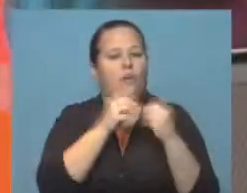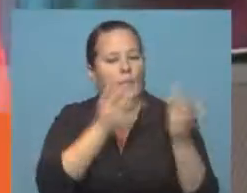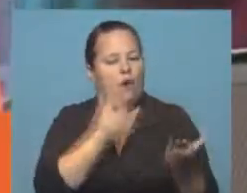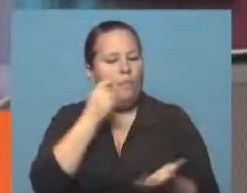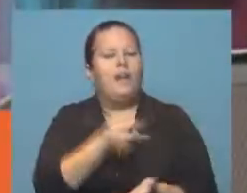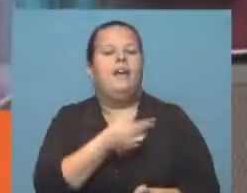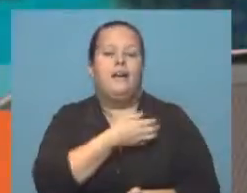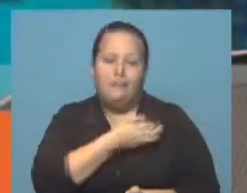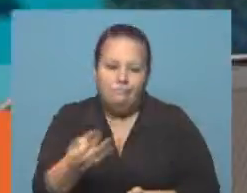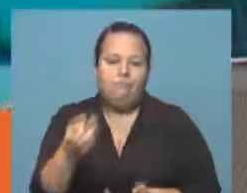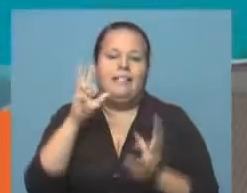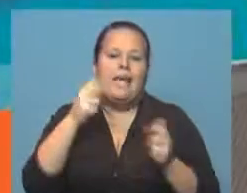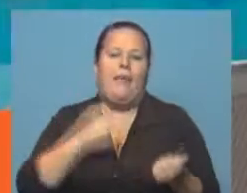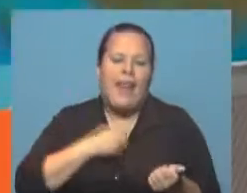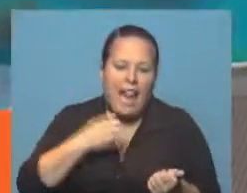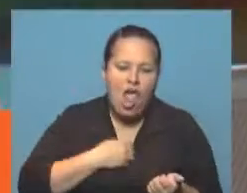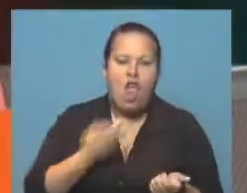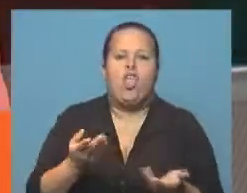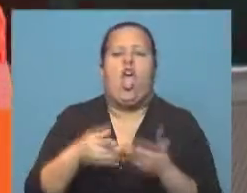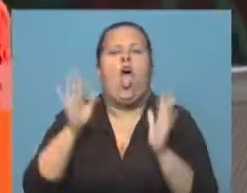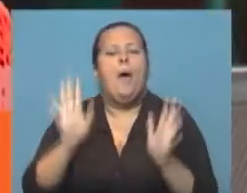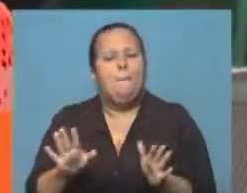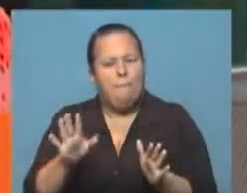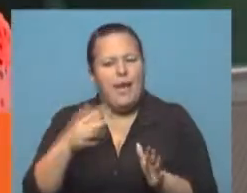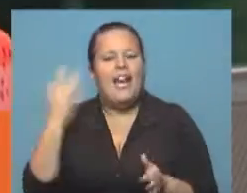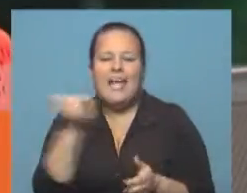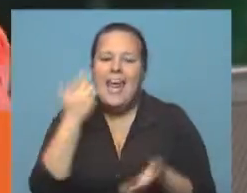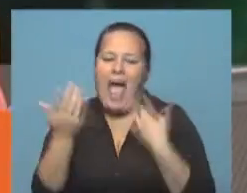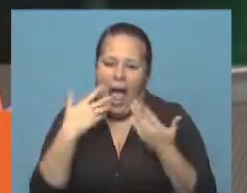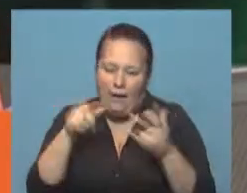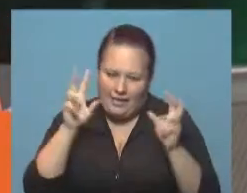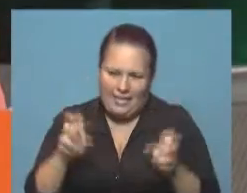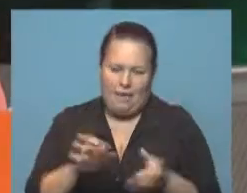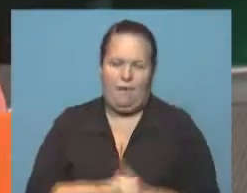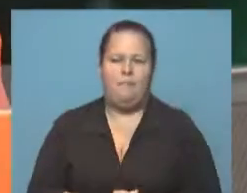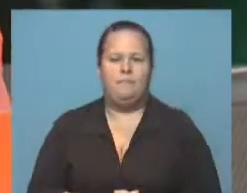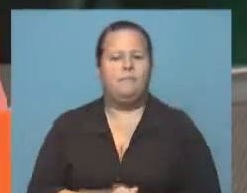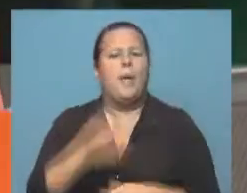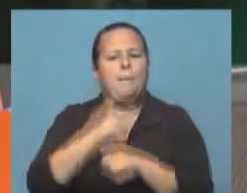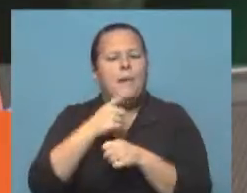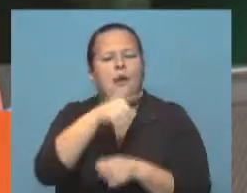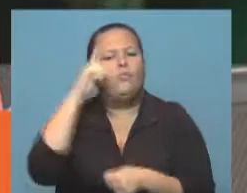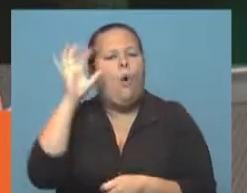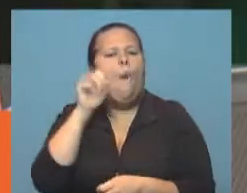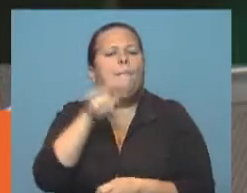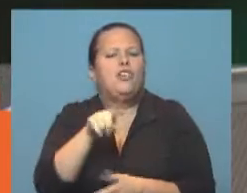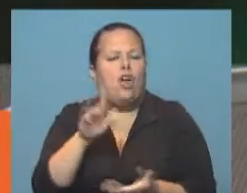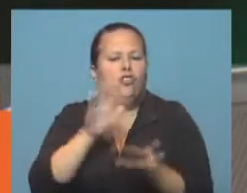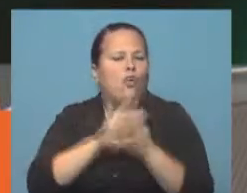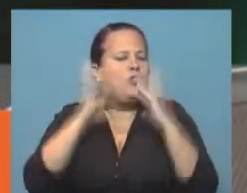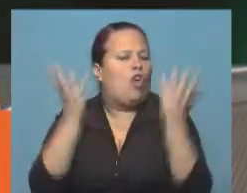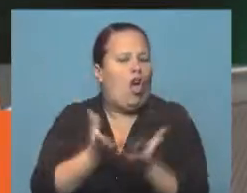y lógicamente, y la cuestión religiosa, pero se trata de hablar justamente. Primero me gustaría saber tu opinión